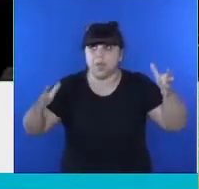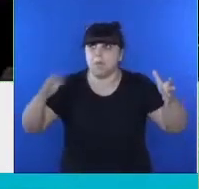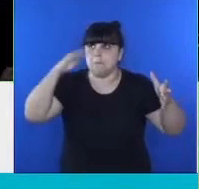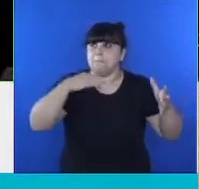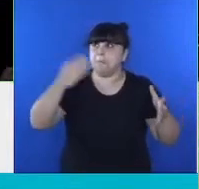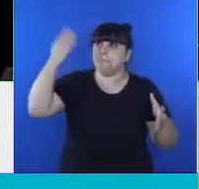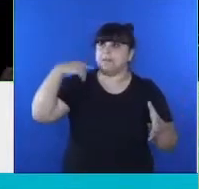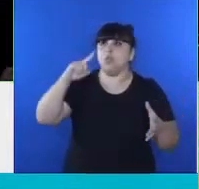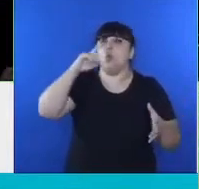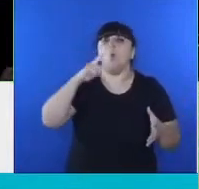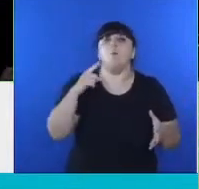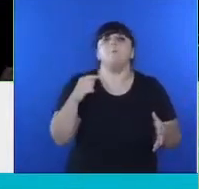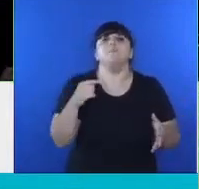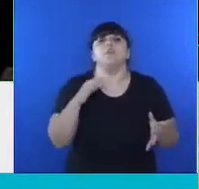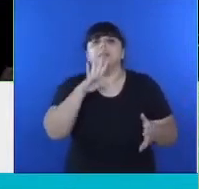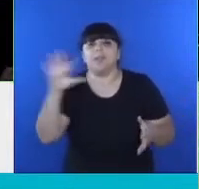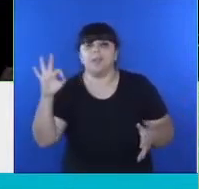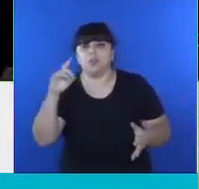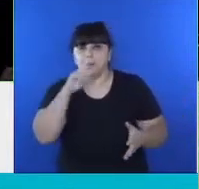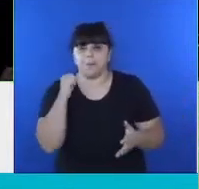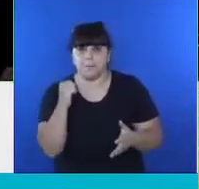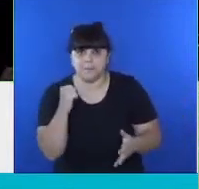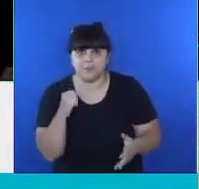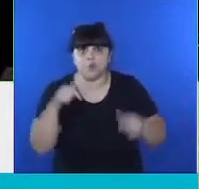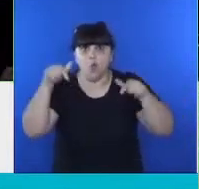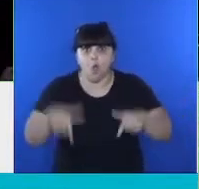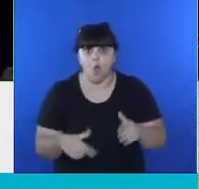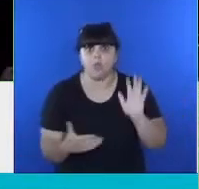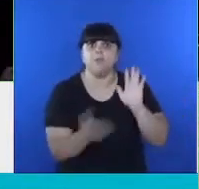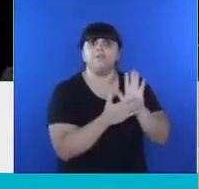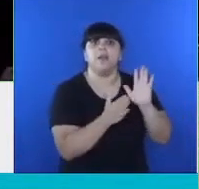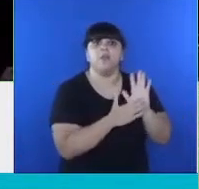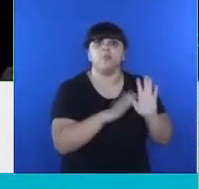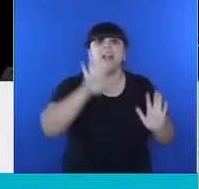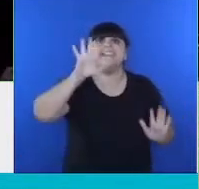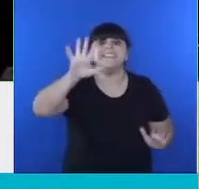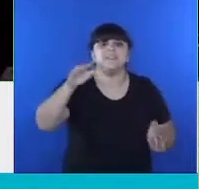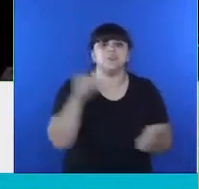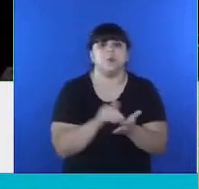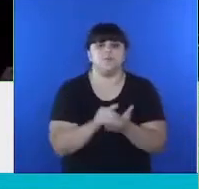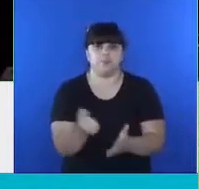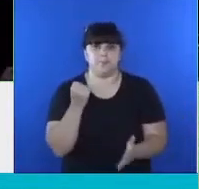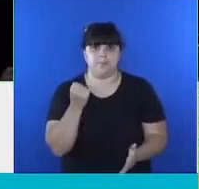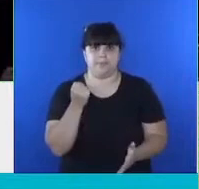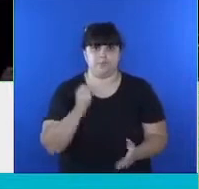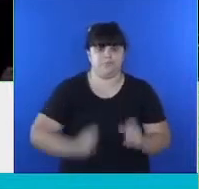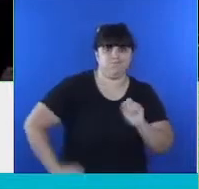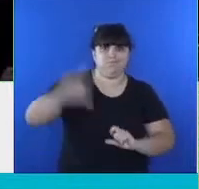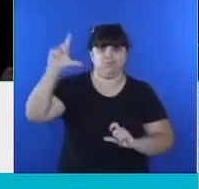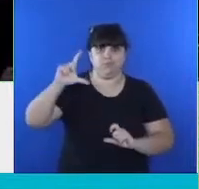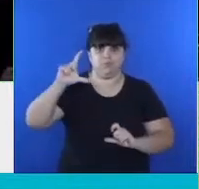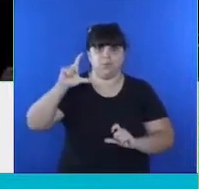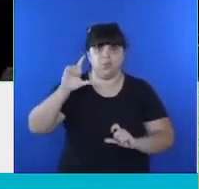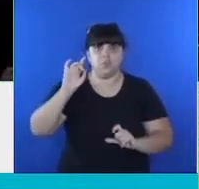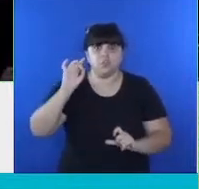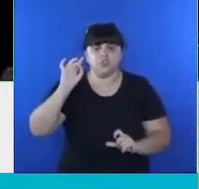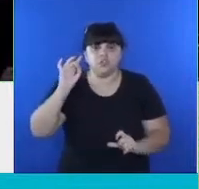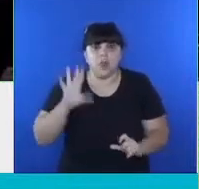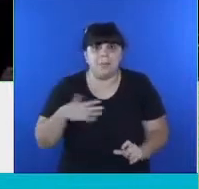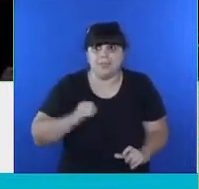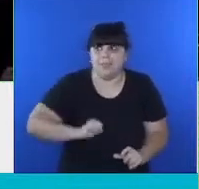pagaba 1.500.000 pesos, recibe facturas de 5 millones de pesos, al solo efecto